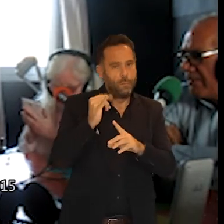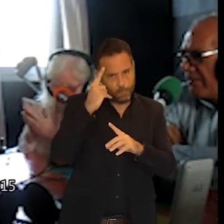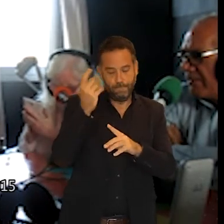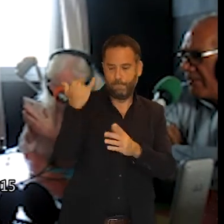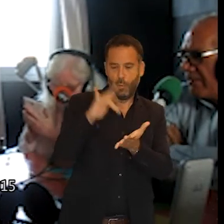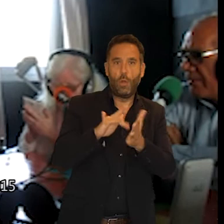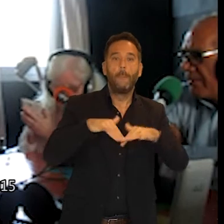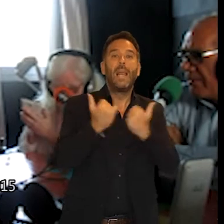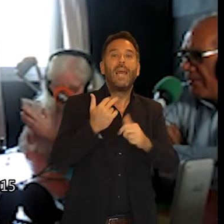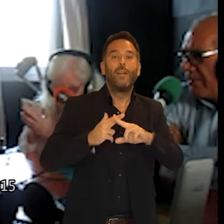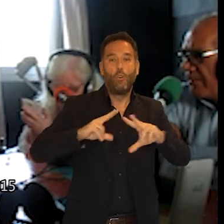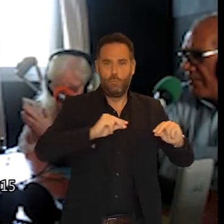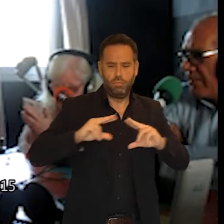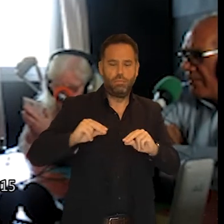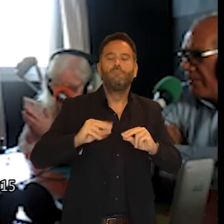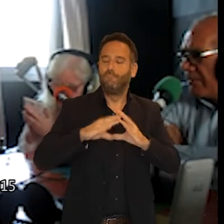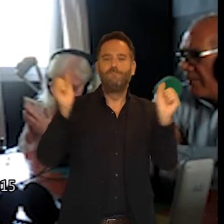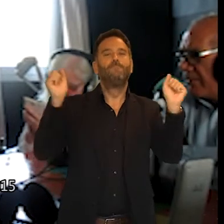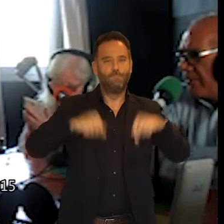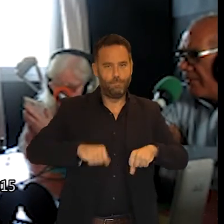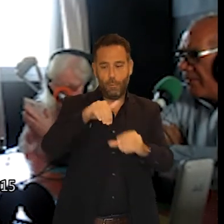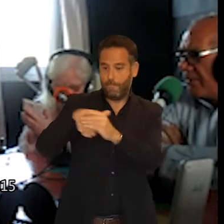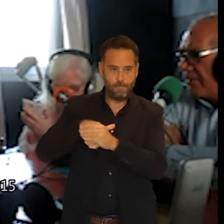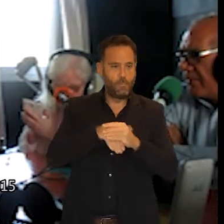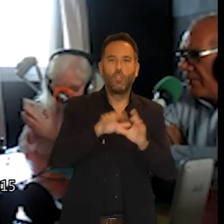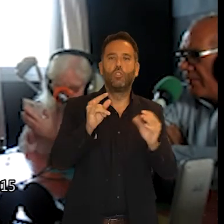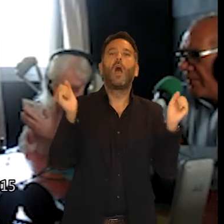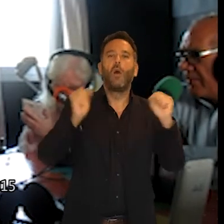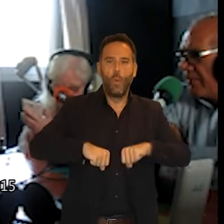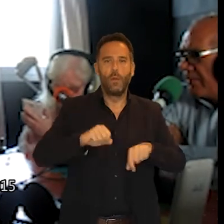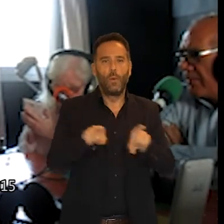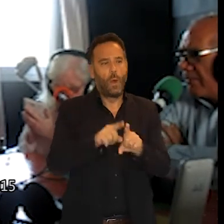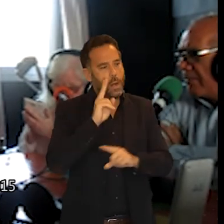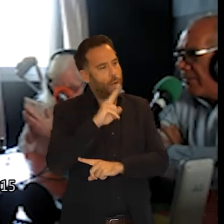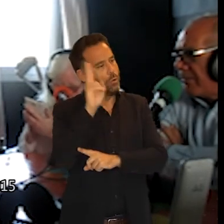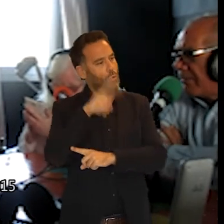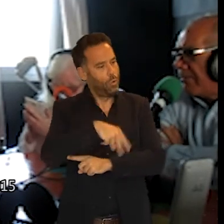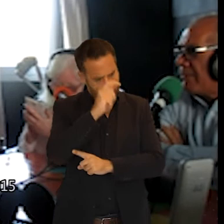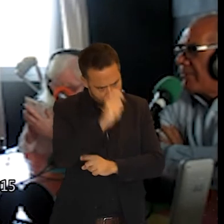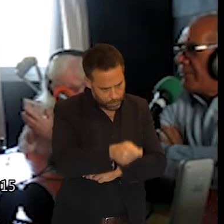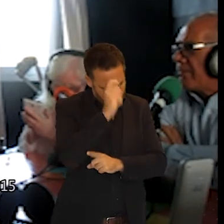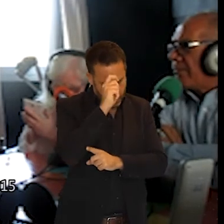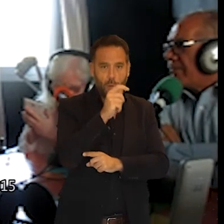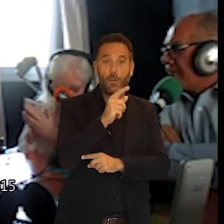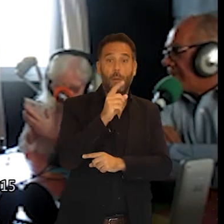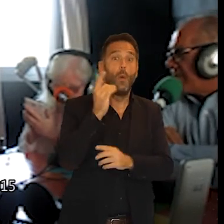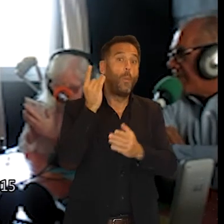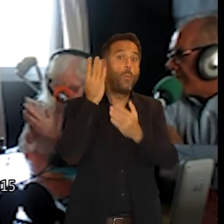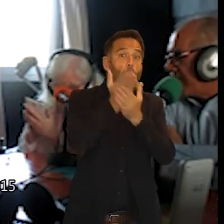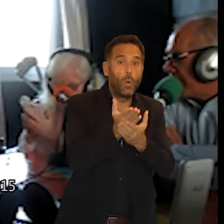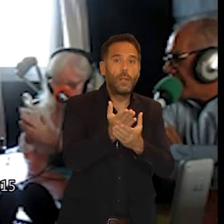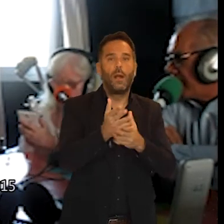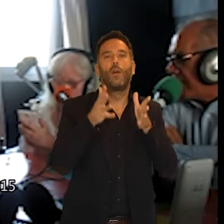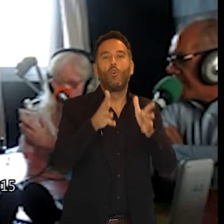en el último pleno que hubo en el Ayuntamiento de Málaga, para ese reconocimiento, que es una propuesta que lanzó la concejala